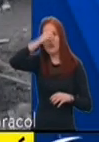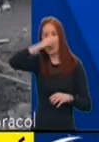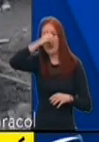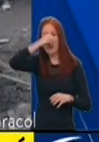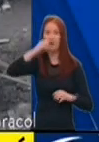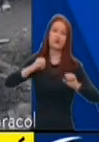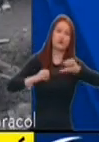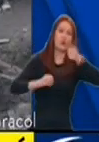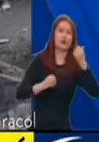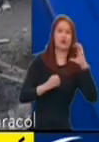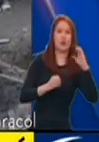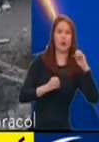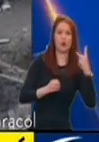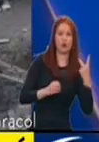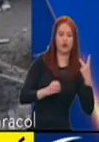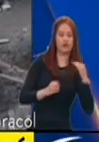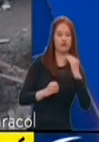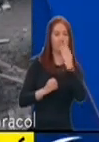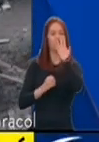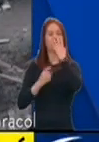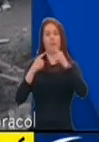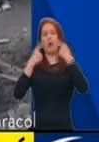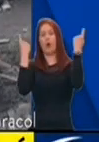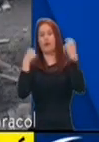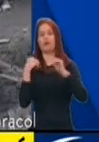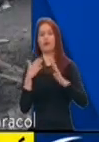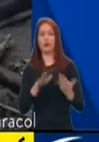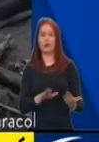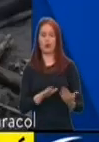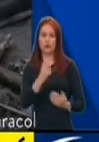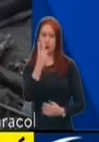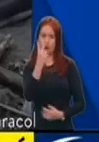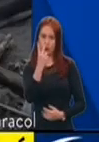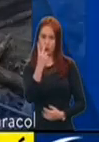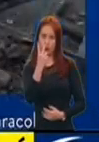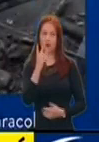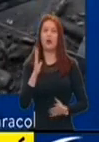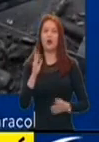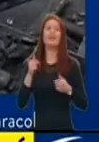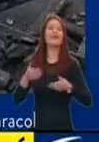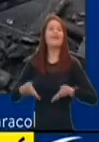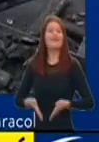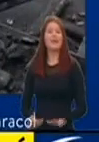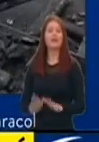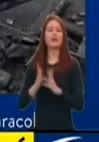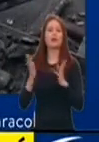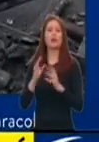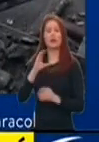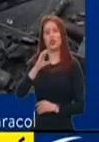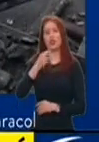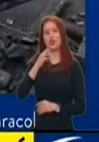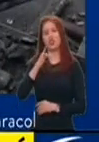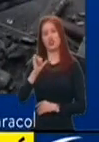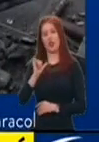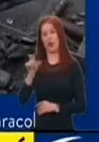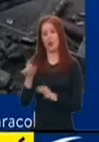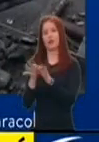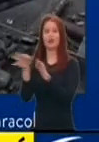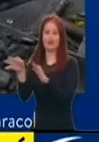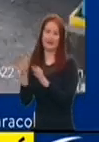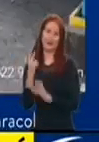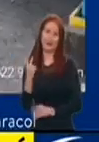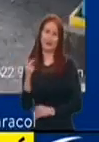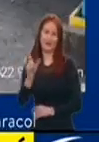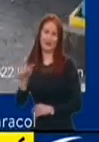de carbono. Los dos trabajadores que lamentablemente pierden la vida eran oriundos del municipio de Chita. En este momento, las